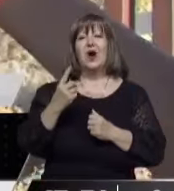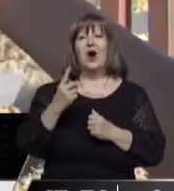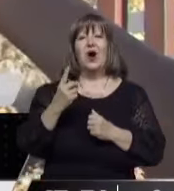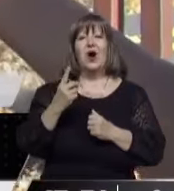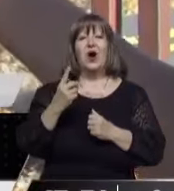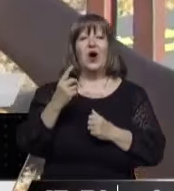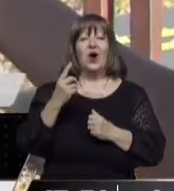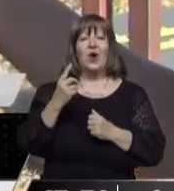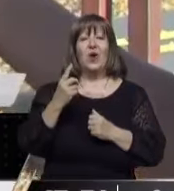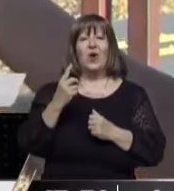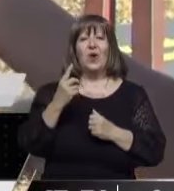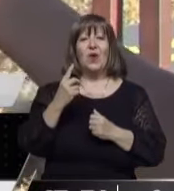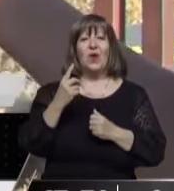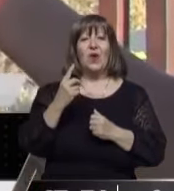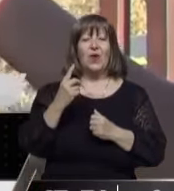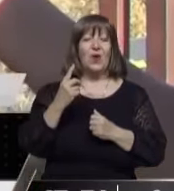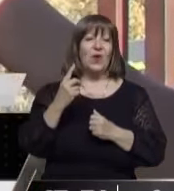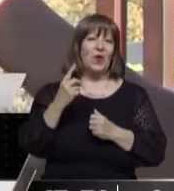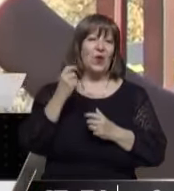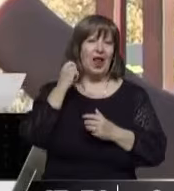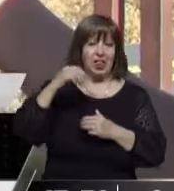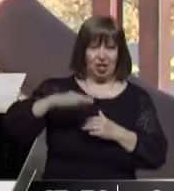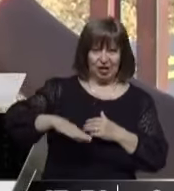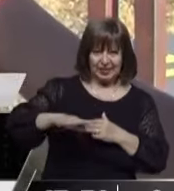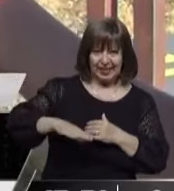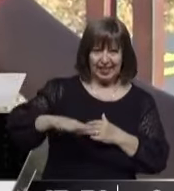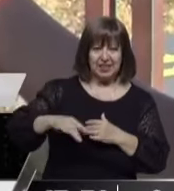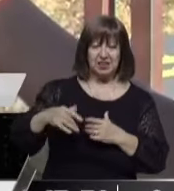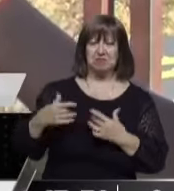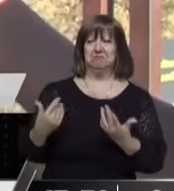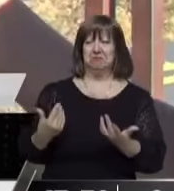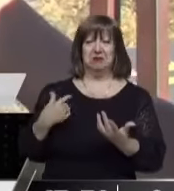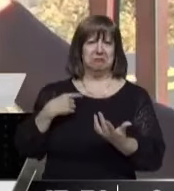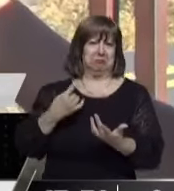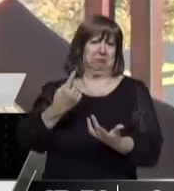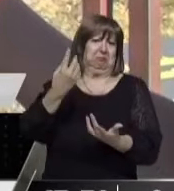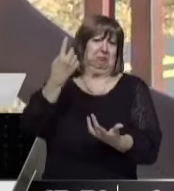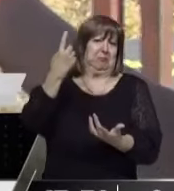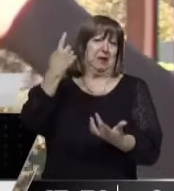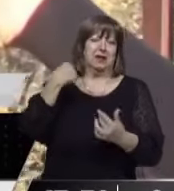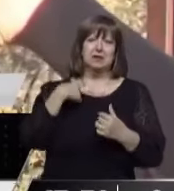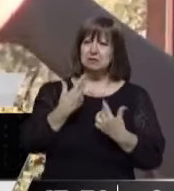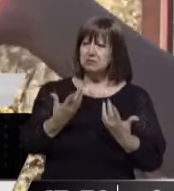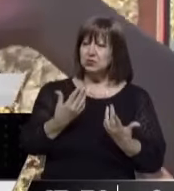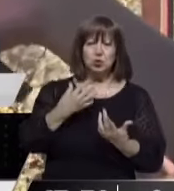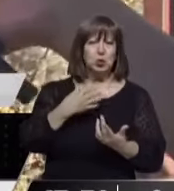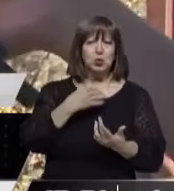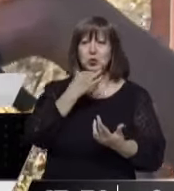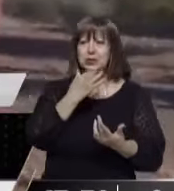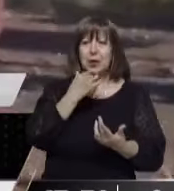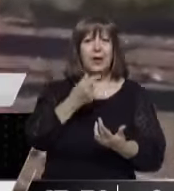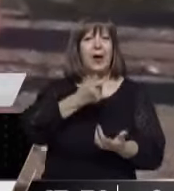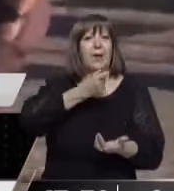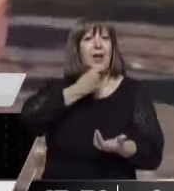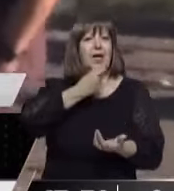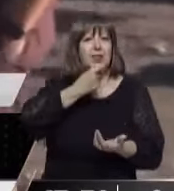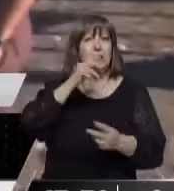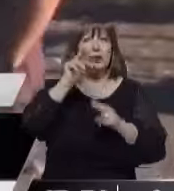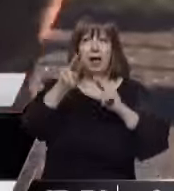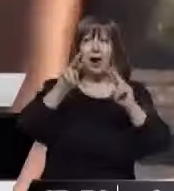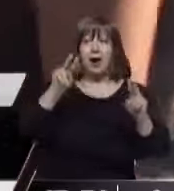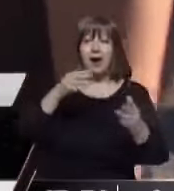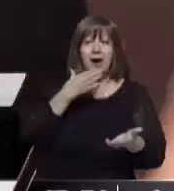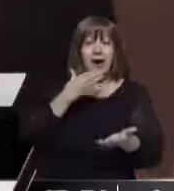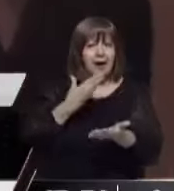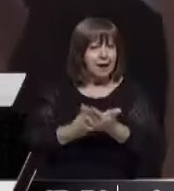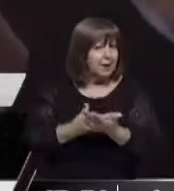parece esto? Hermoso. La verdad que no pensé que Mendoza tenía tantos lindos paisajes. ¿De dónde son? De